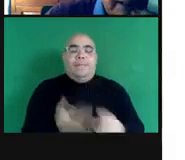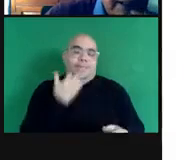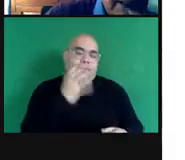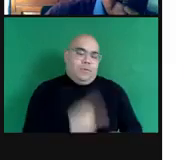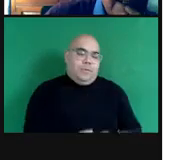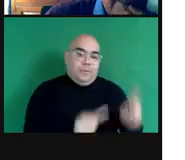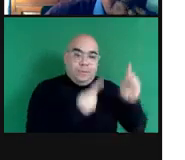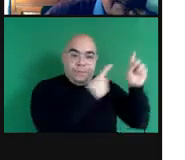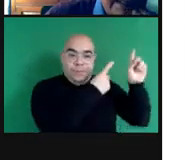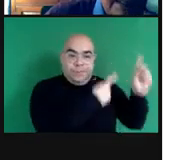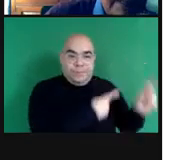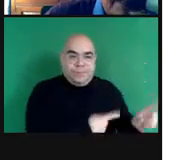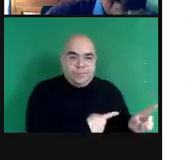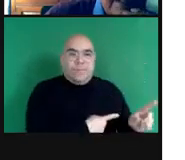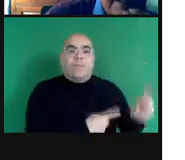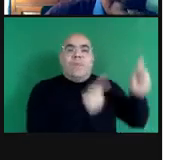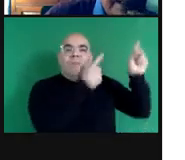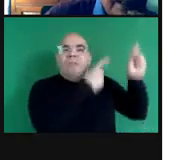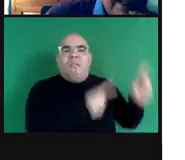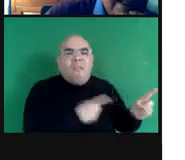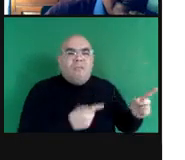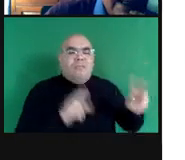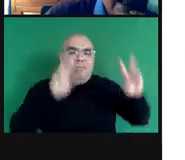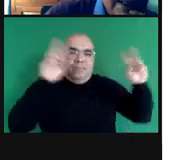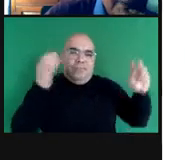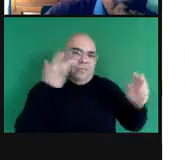de limpieza en diferentes